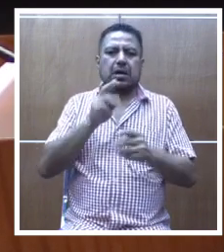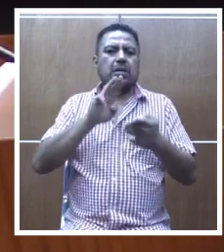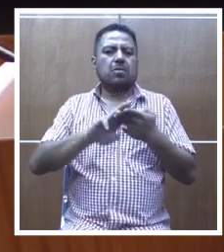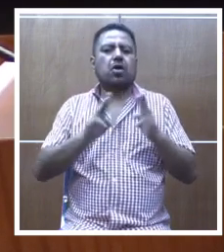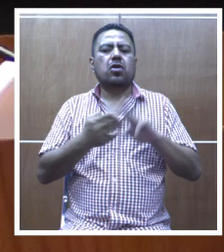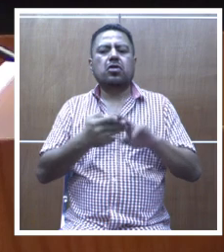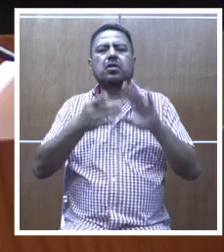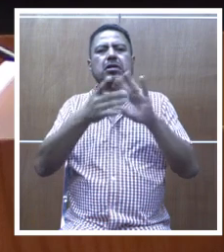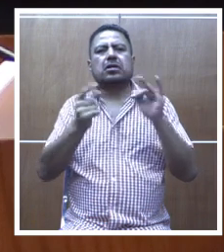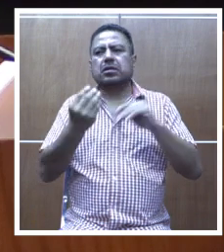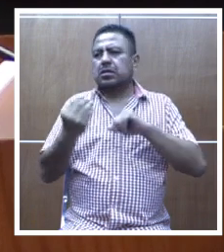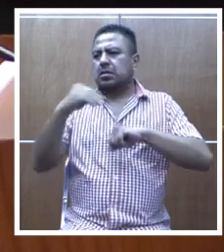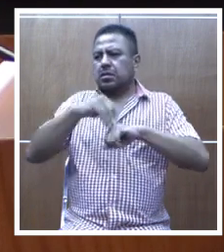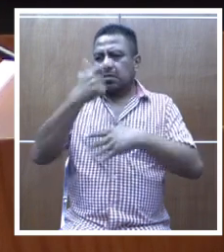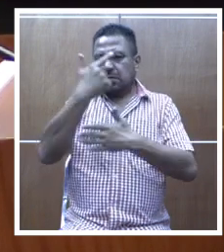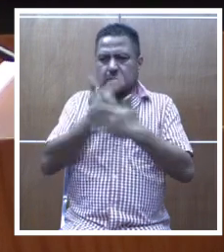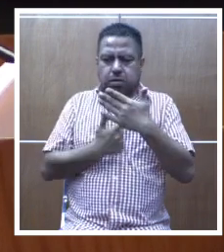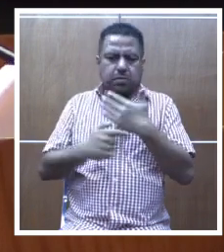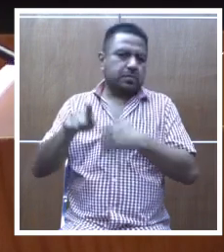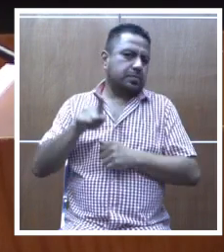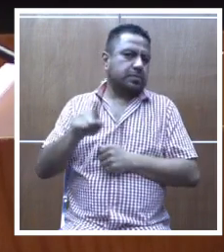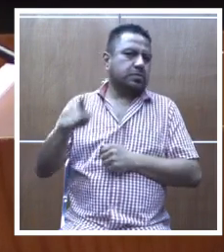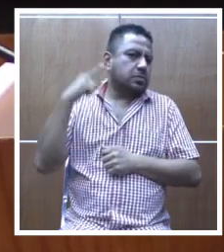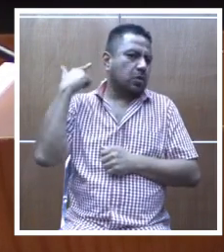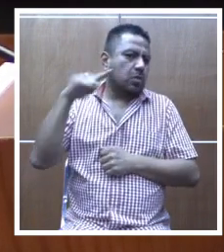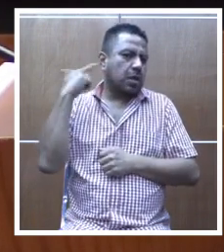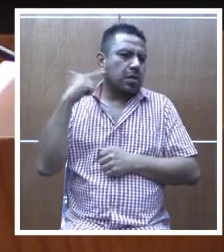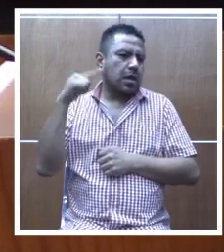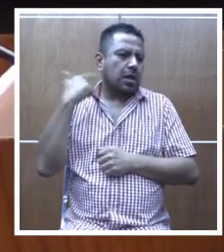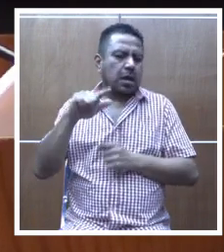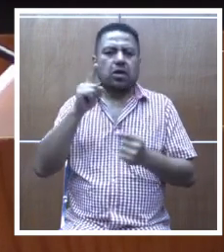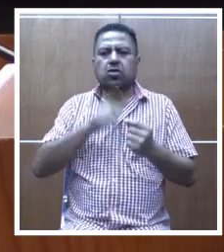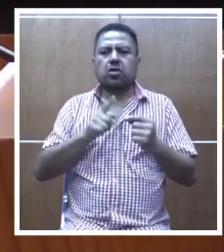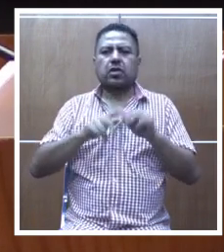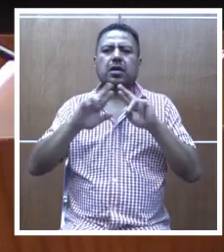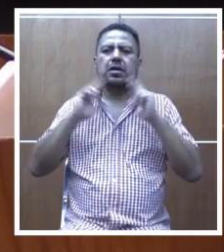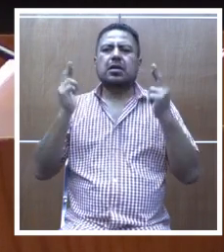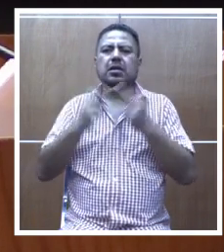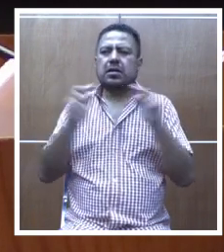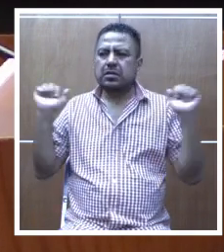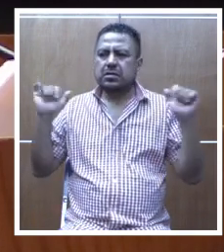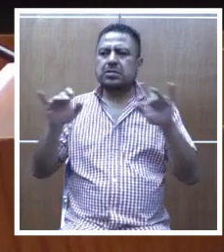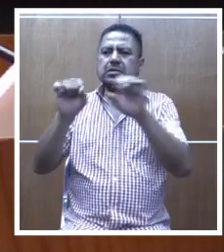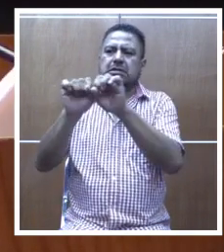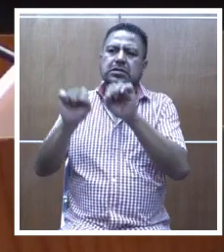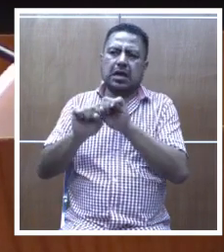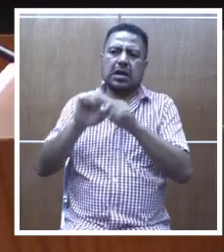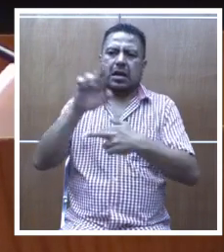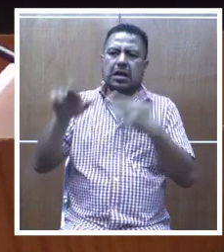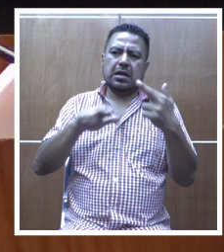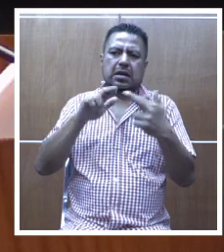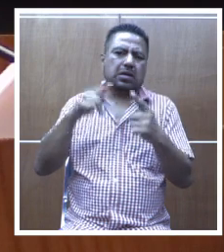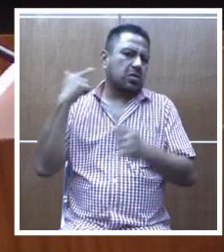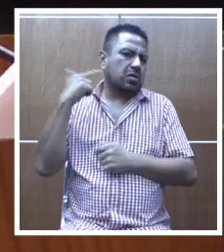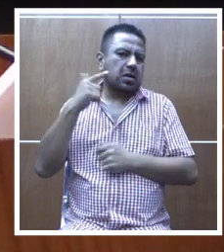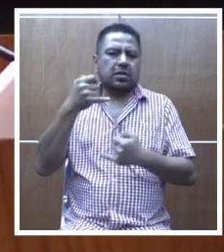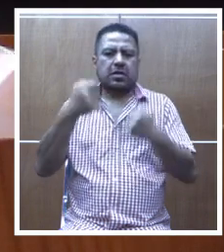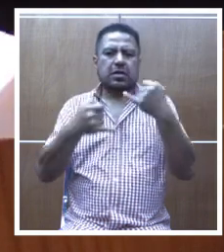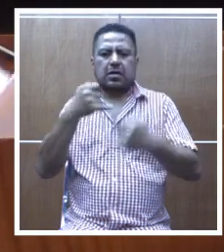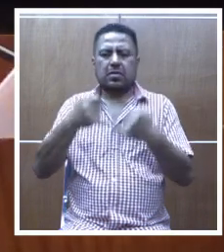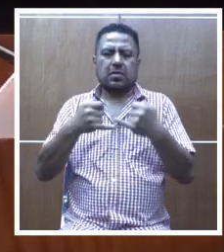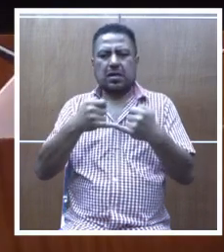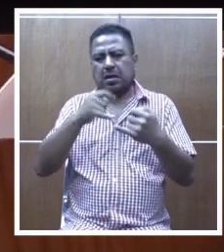motivos se enlistan la declaración de Guadalajara, en donde se reunieron la Sala Regional Guadalajara del Tribunal Electoral del